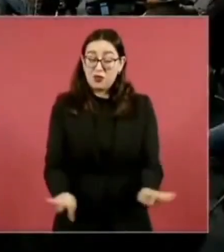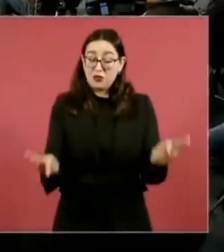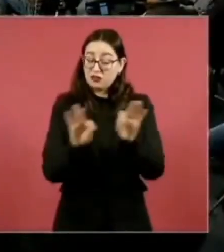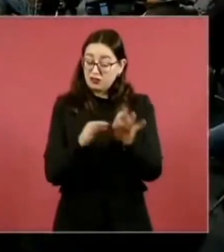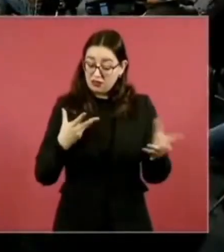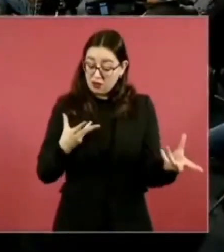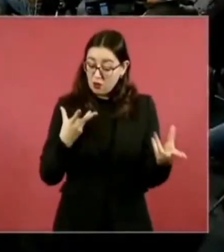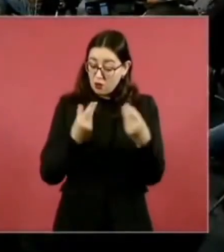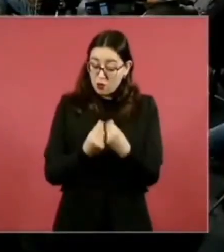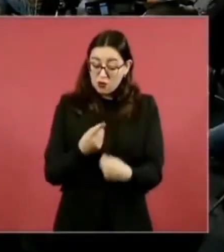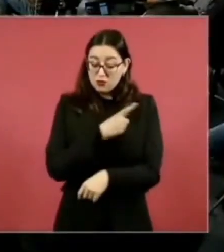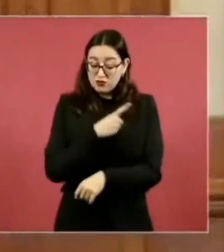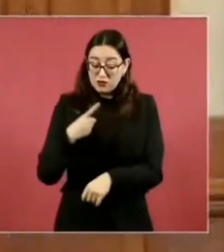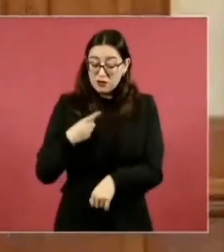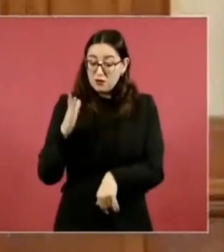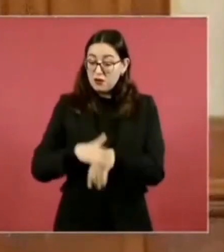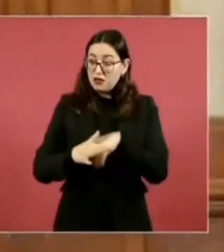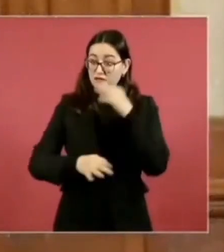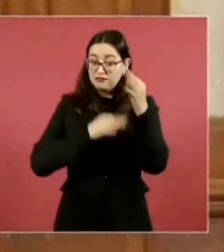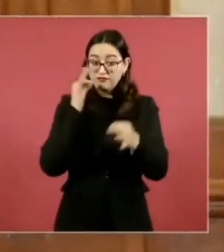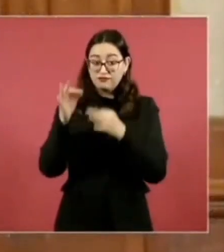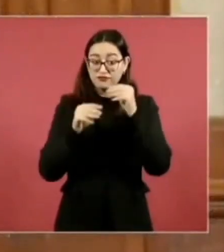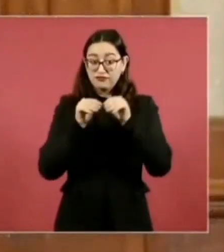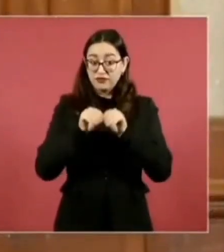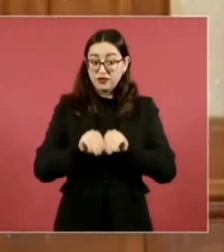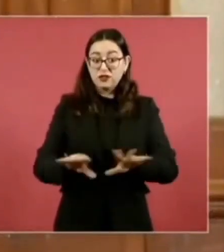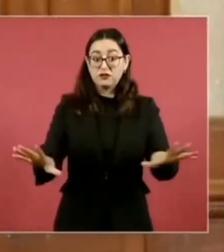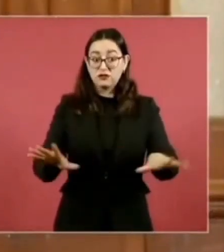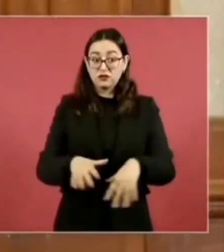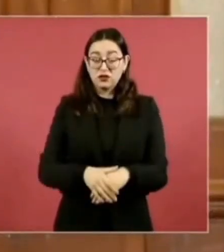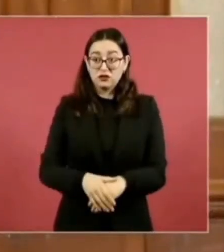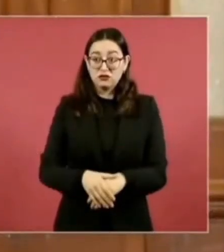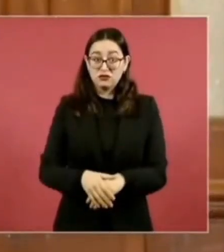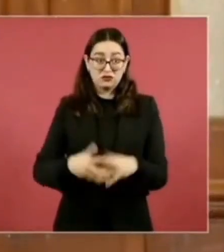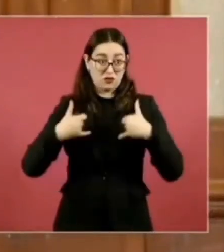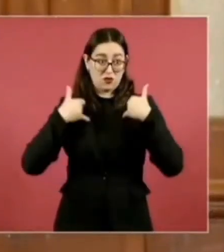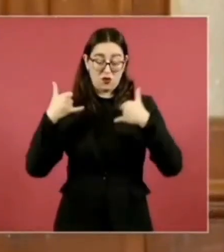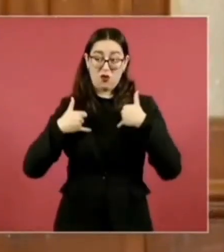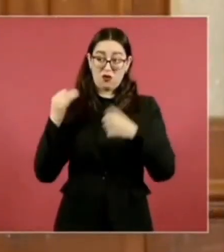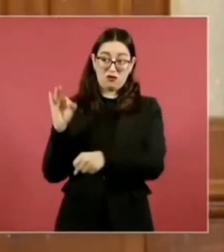Fortalecer la campaña, porque eso nos va a proteger.